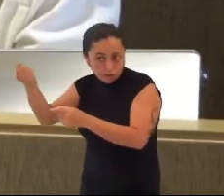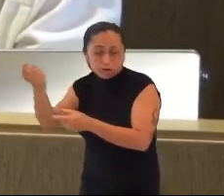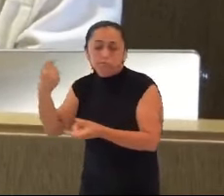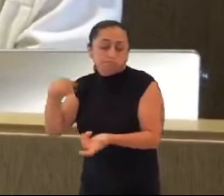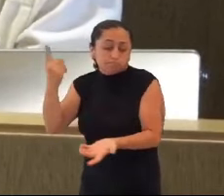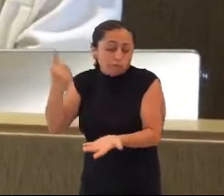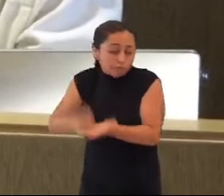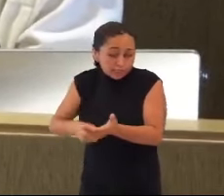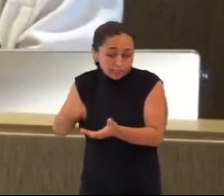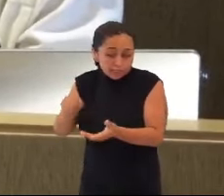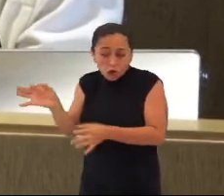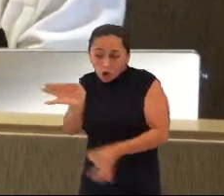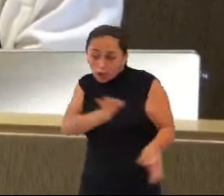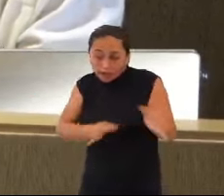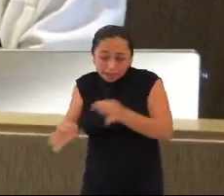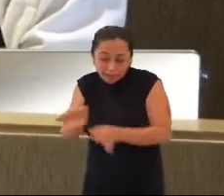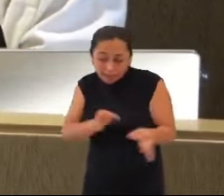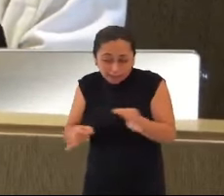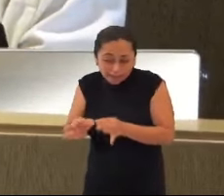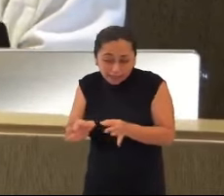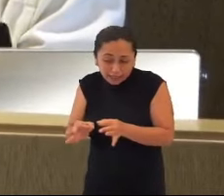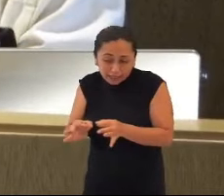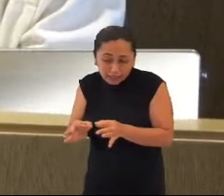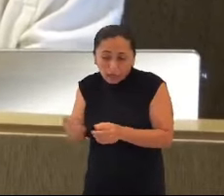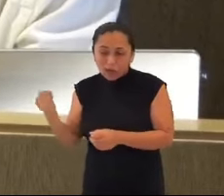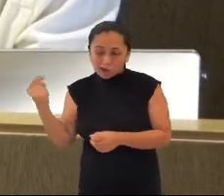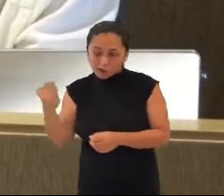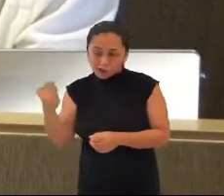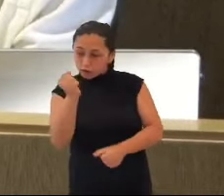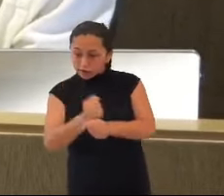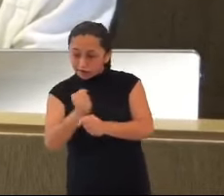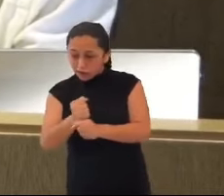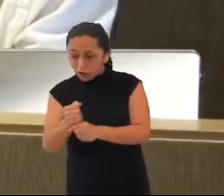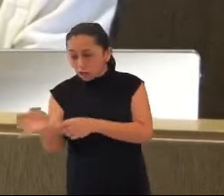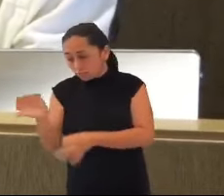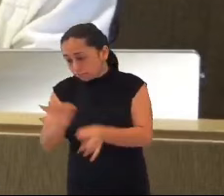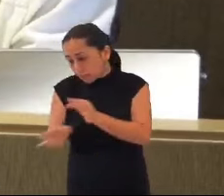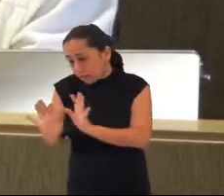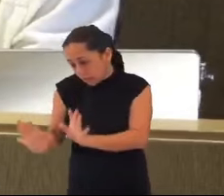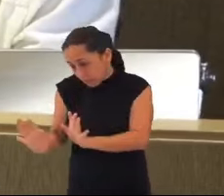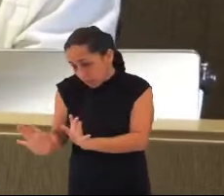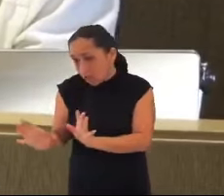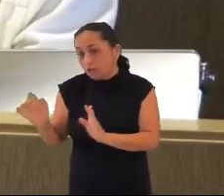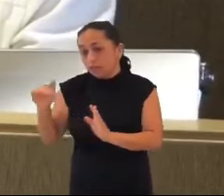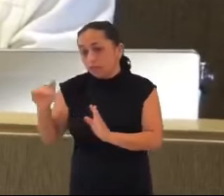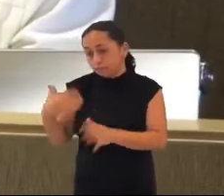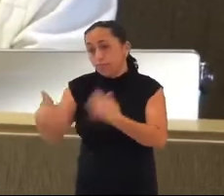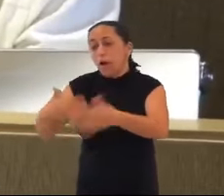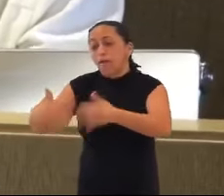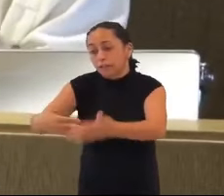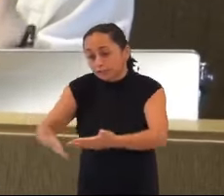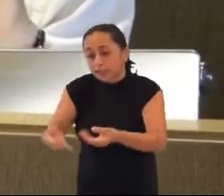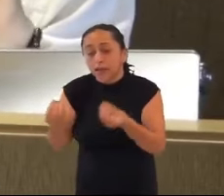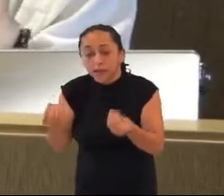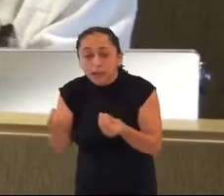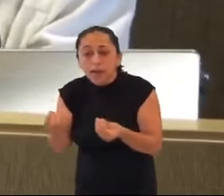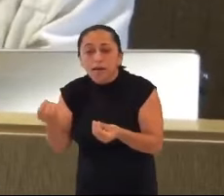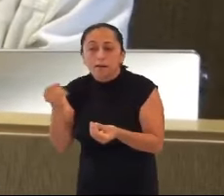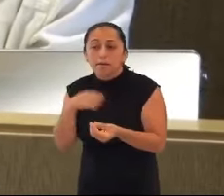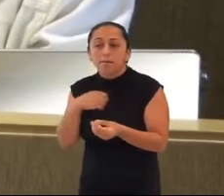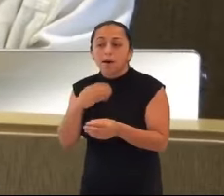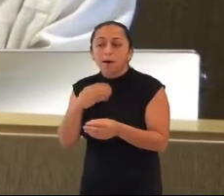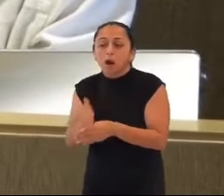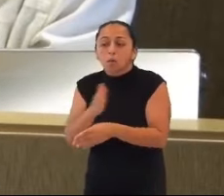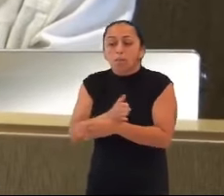cambiar la estrategia patronal contra los trabajadores y avanza en hacer un